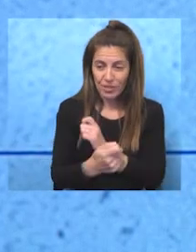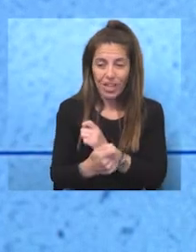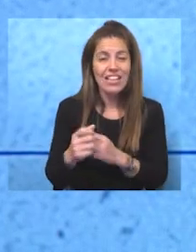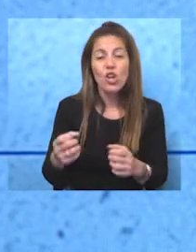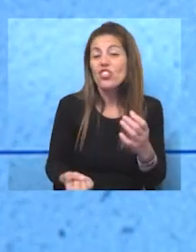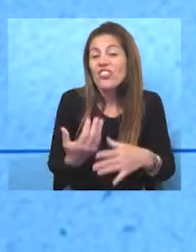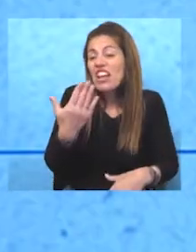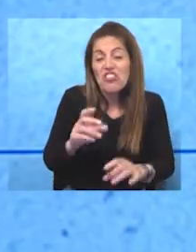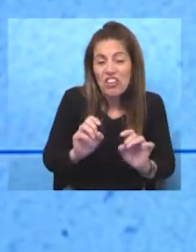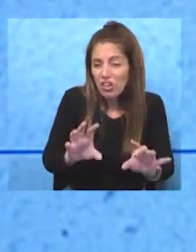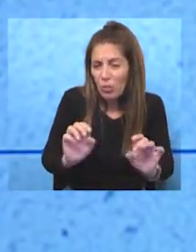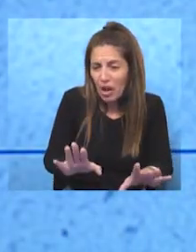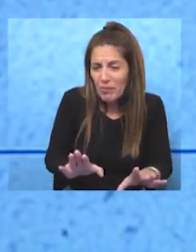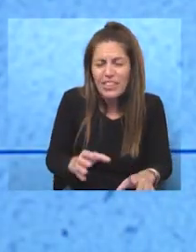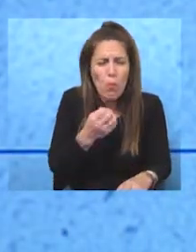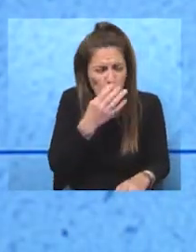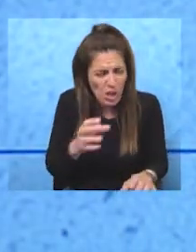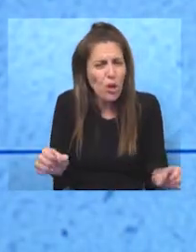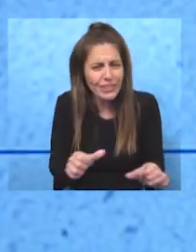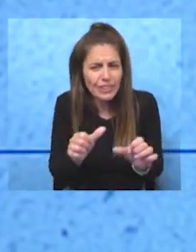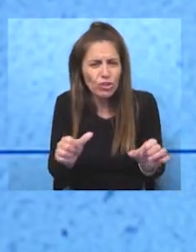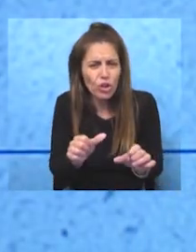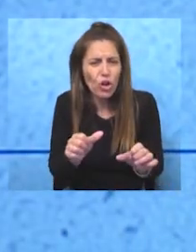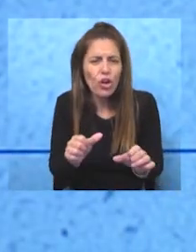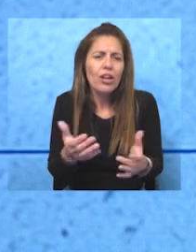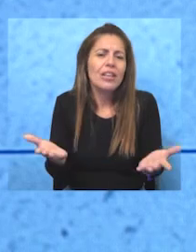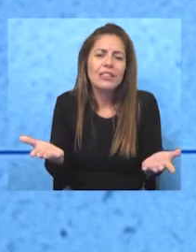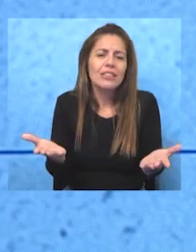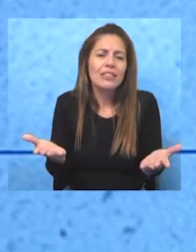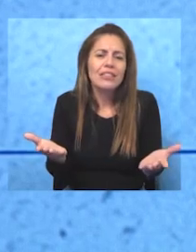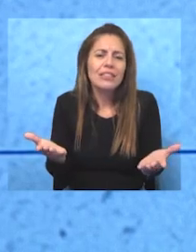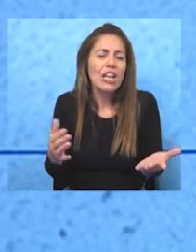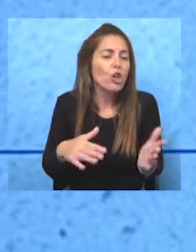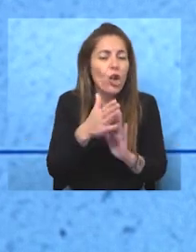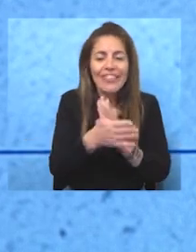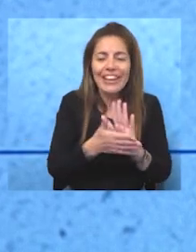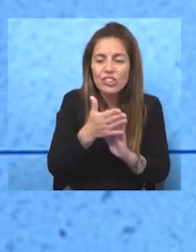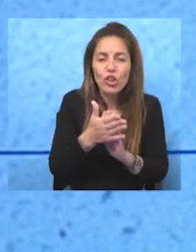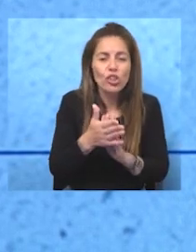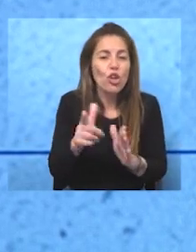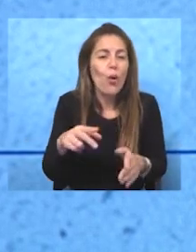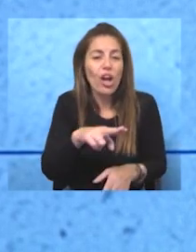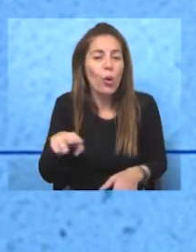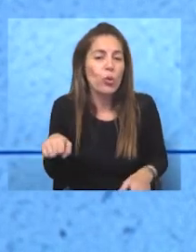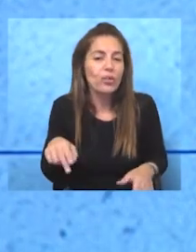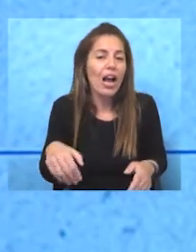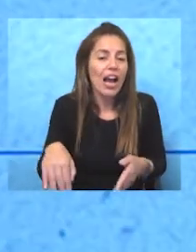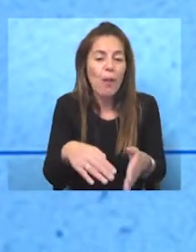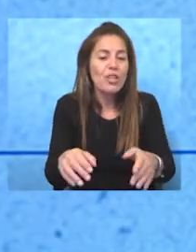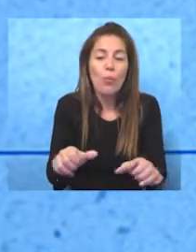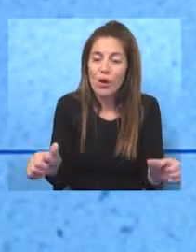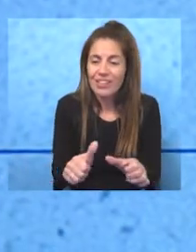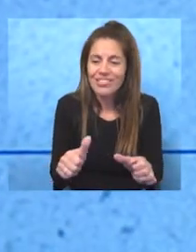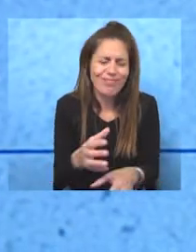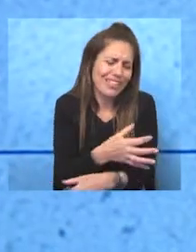algo que le salió naturalmente y son tan buenos haciéndolo que no qu no quedó en todo el territorio nacional ruta o camino por hacer son